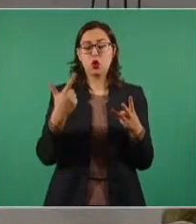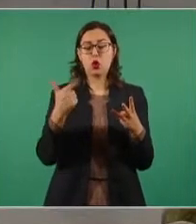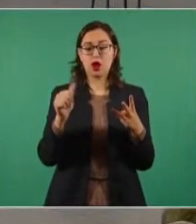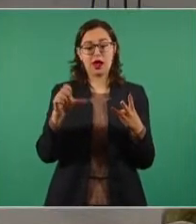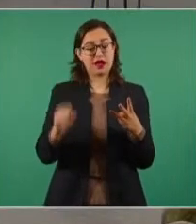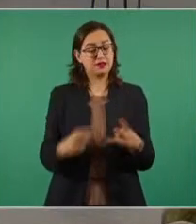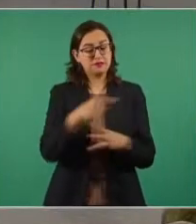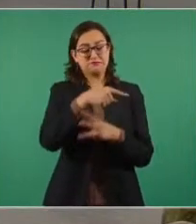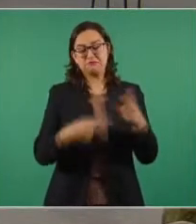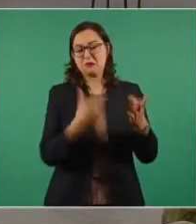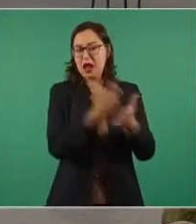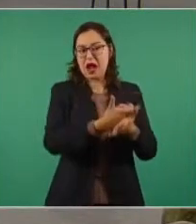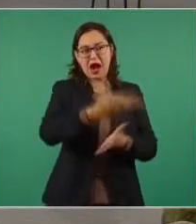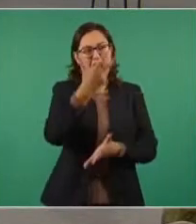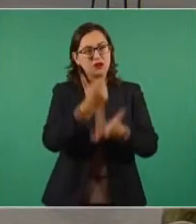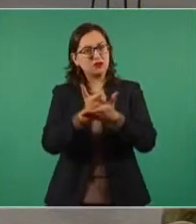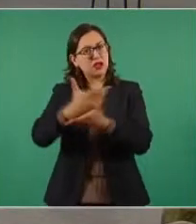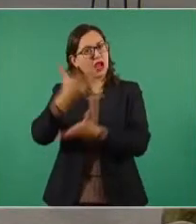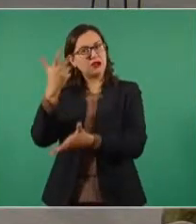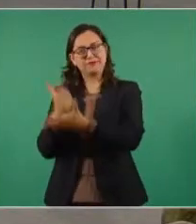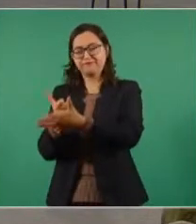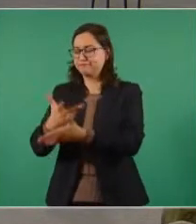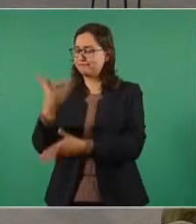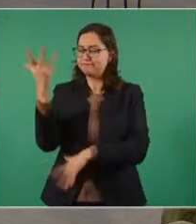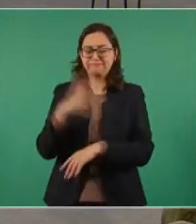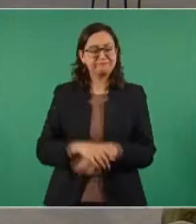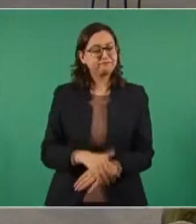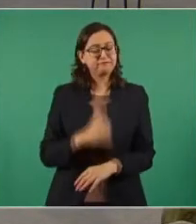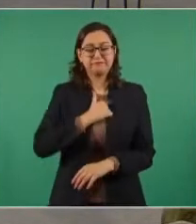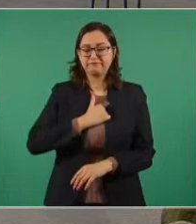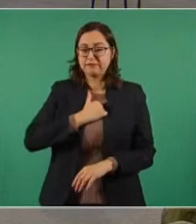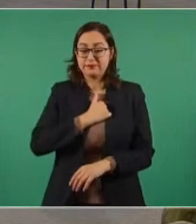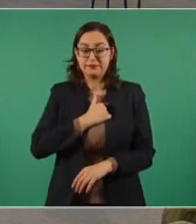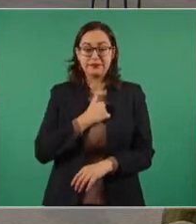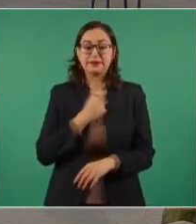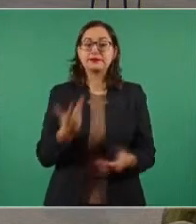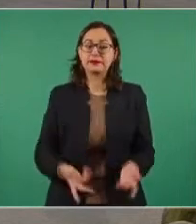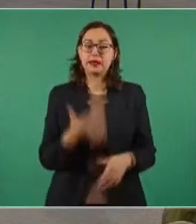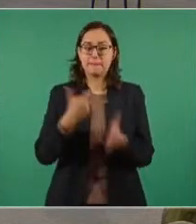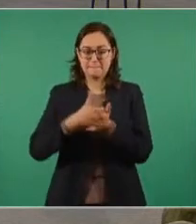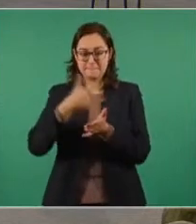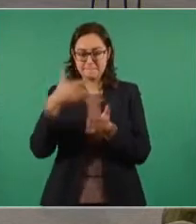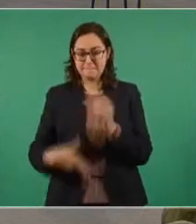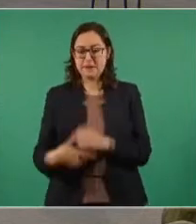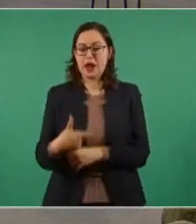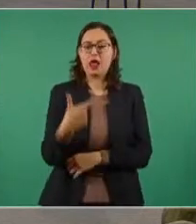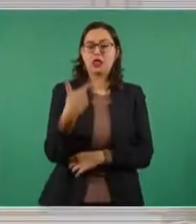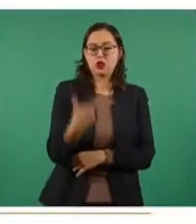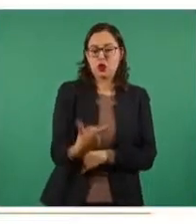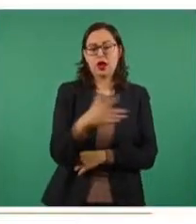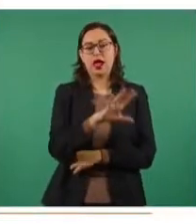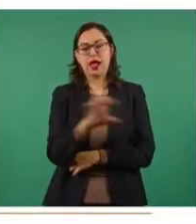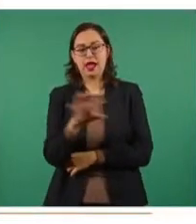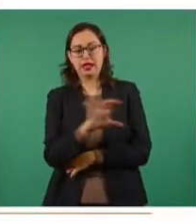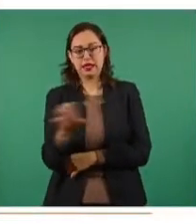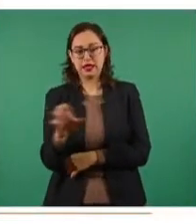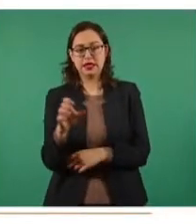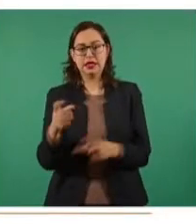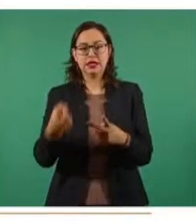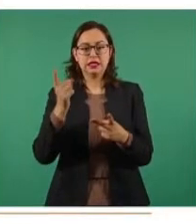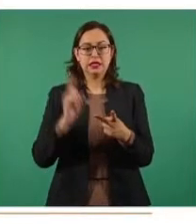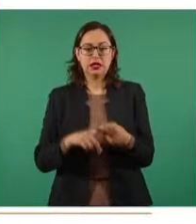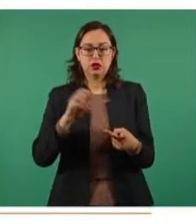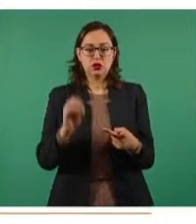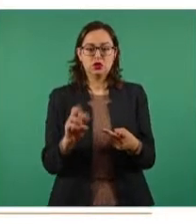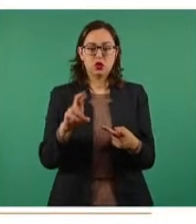ojalá se vuelva a la media de la tabla y las más económicas que 500 por sanz y rendí